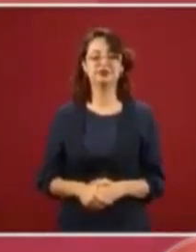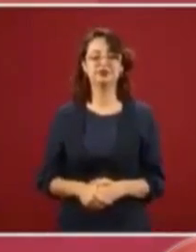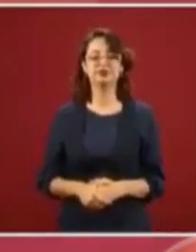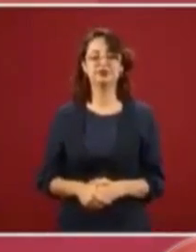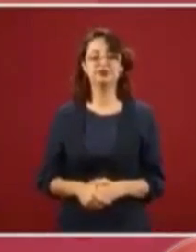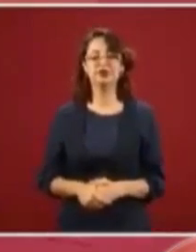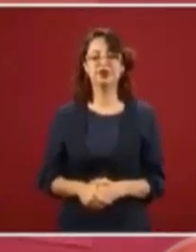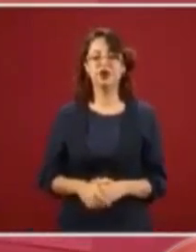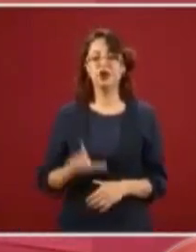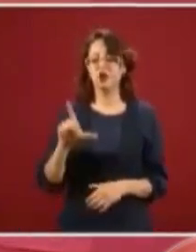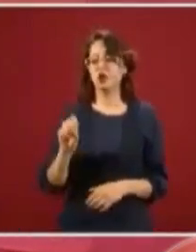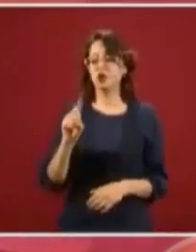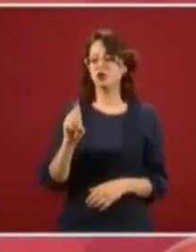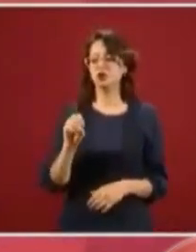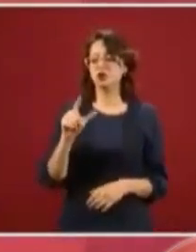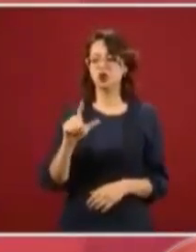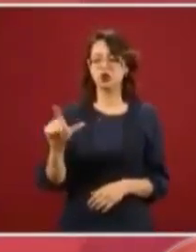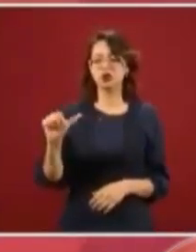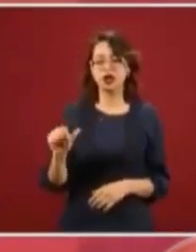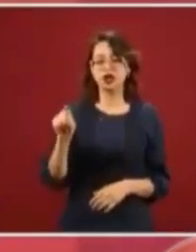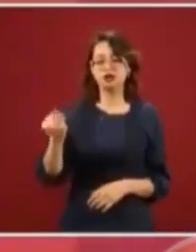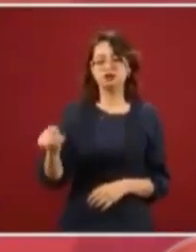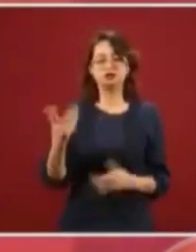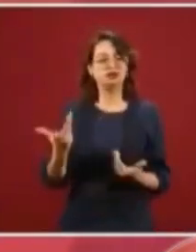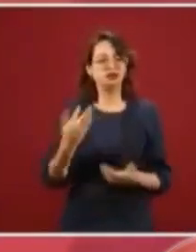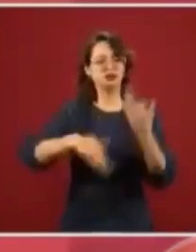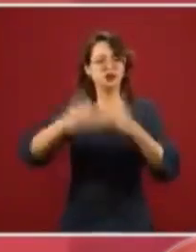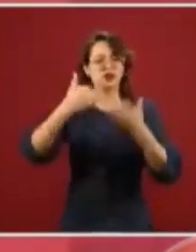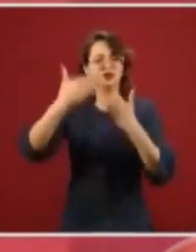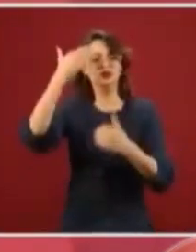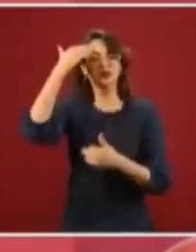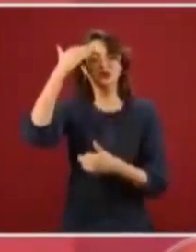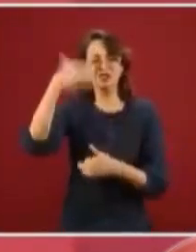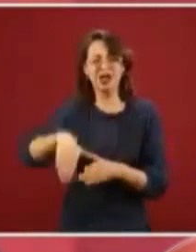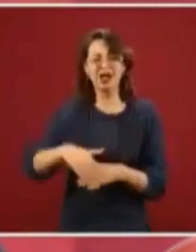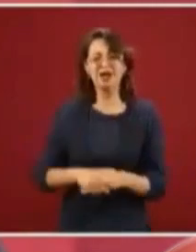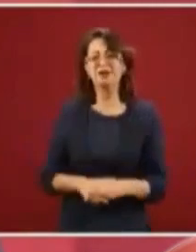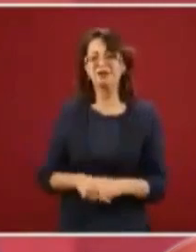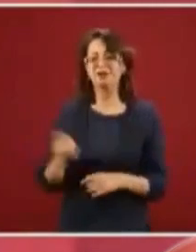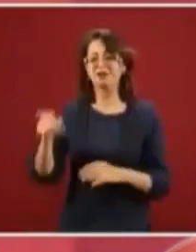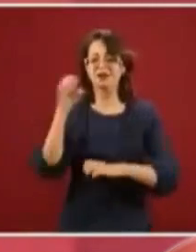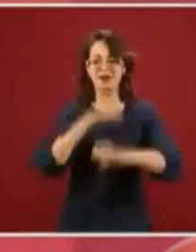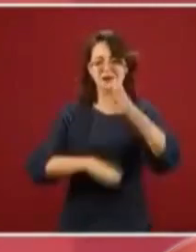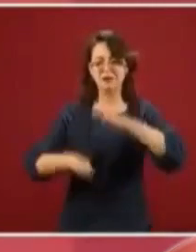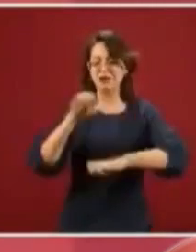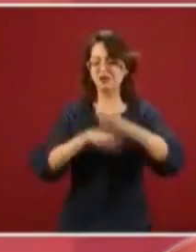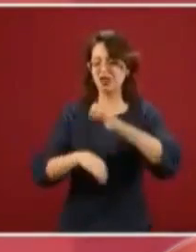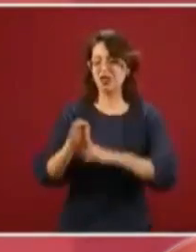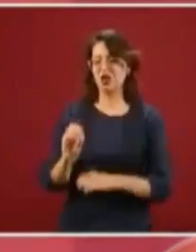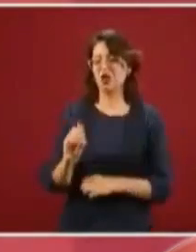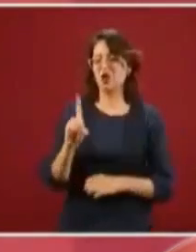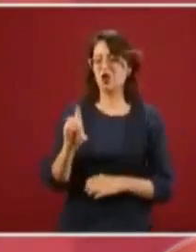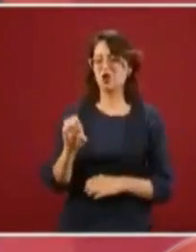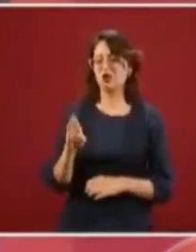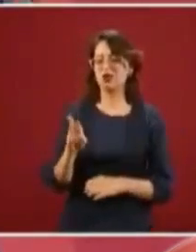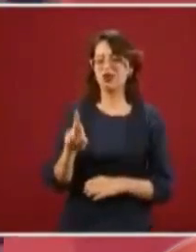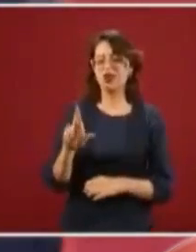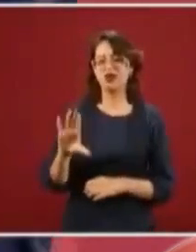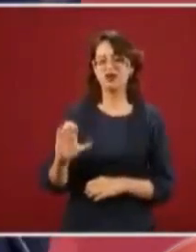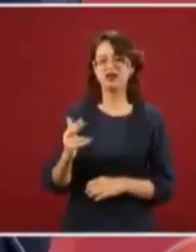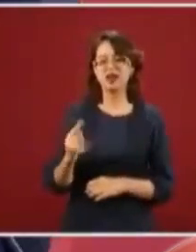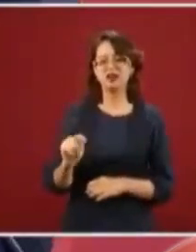Lozoya, o sea, es de dominio público que Odebrecht le entregó dinero para la